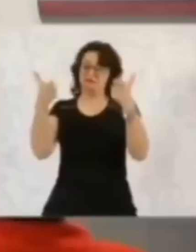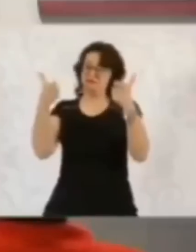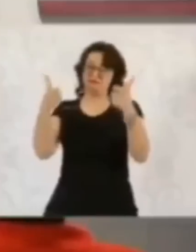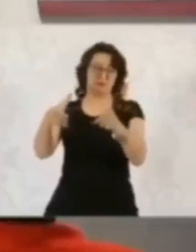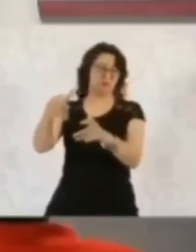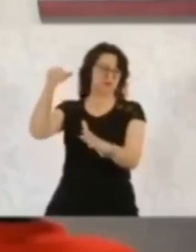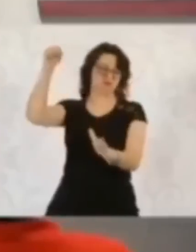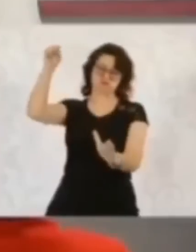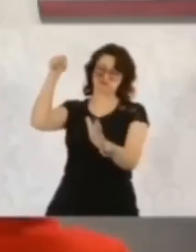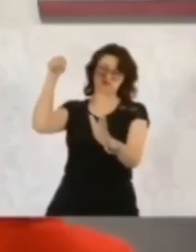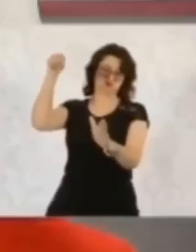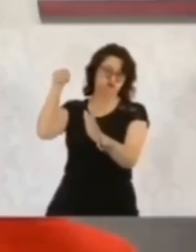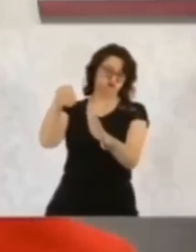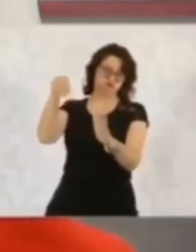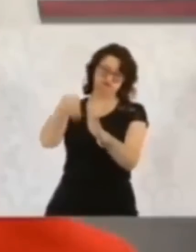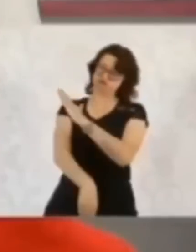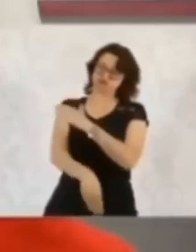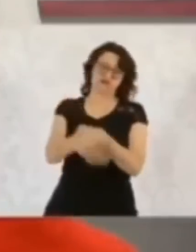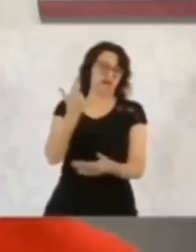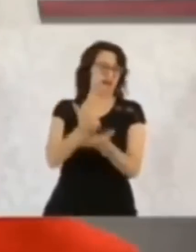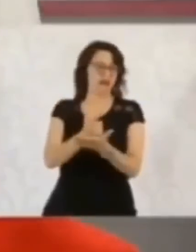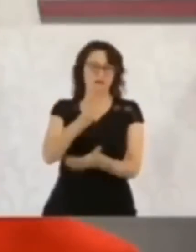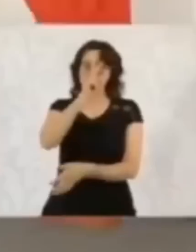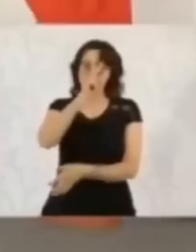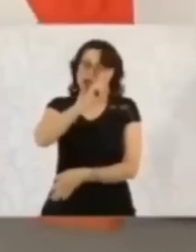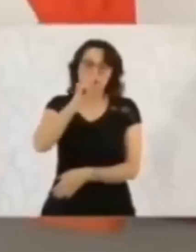de la que de por sí iba a ocurrir.